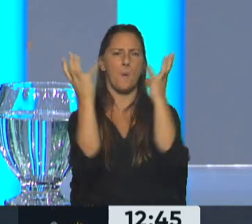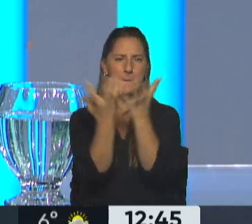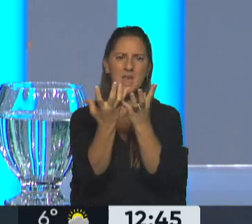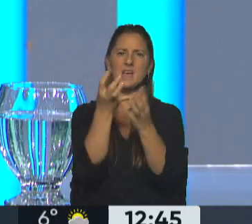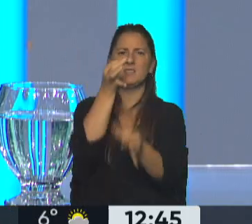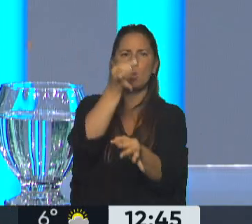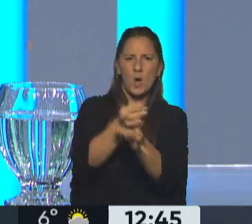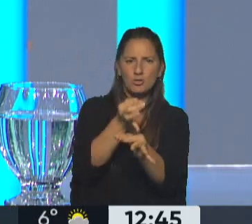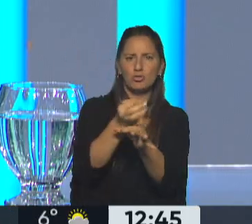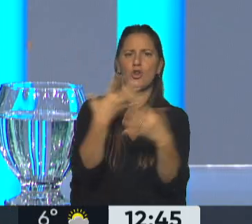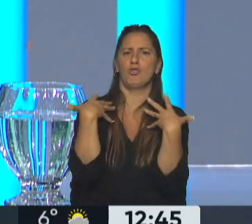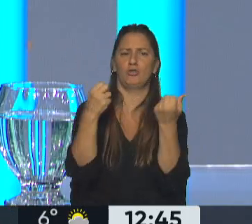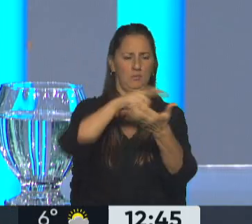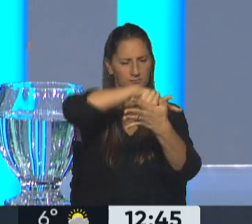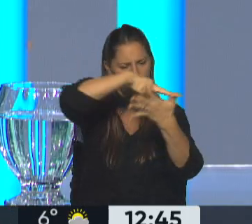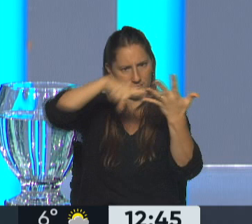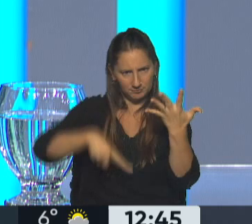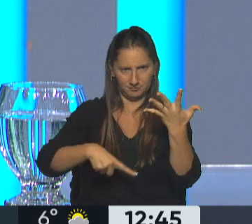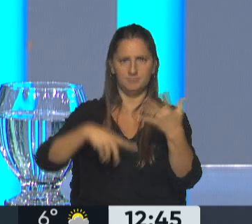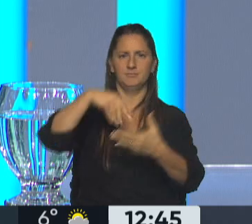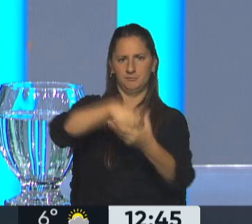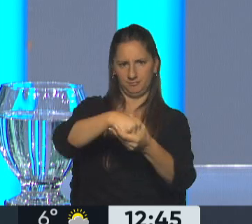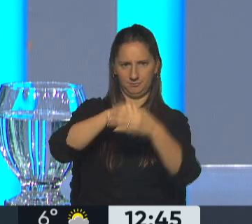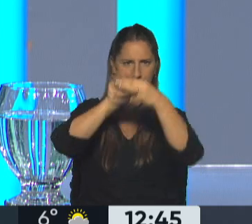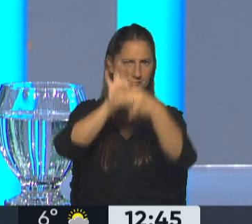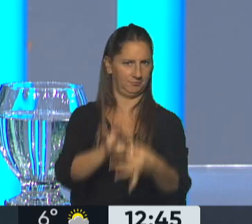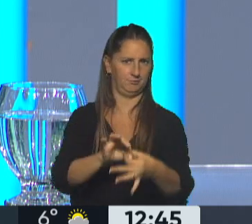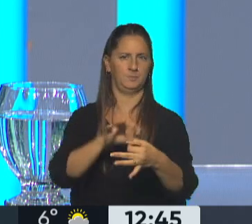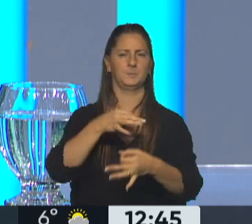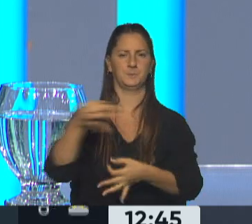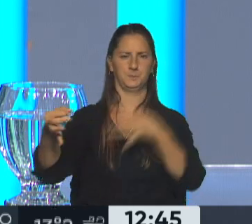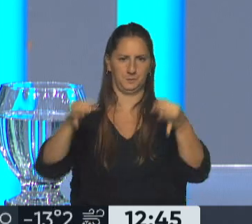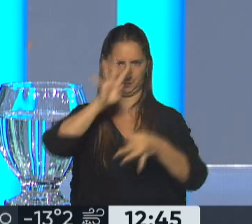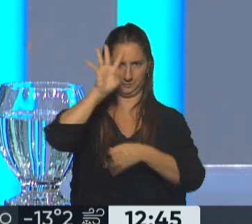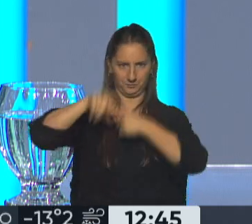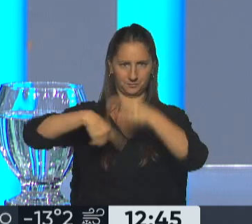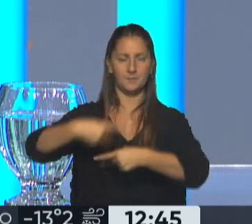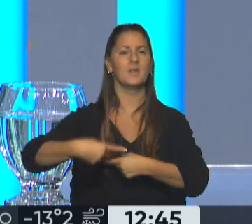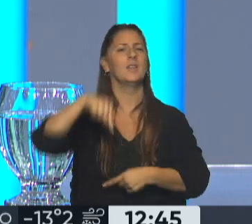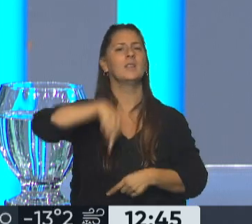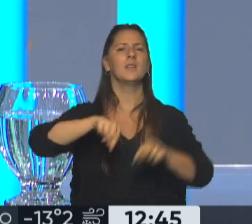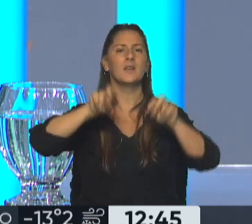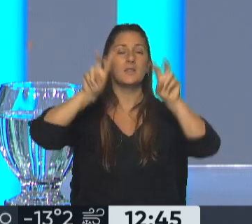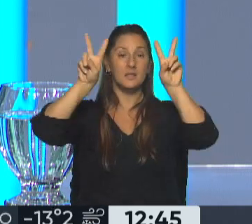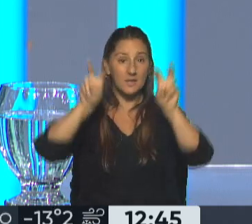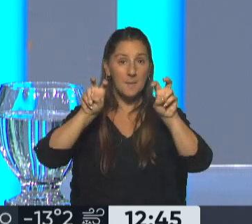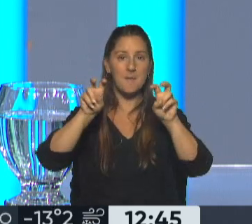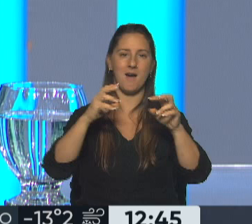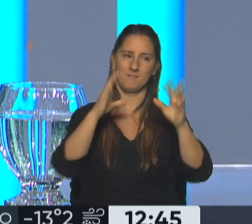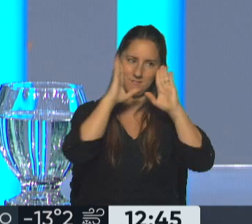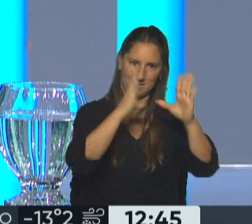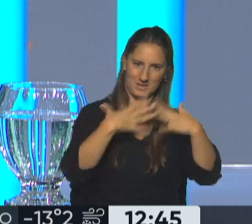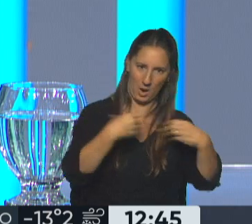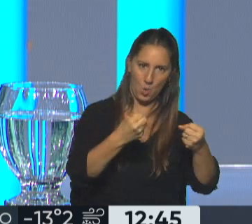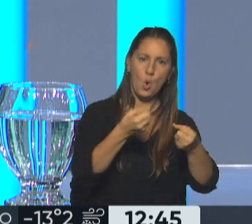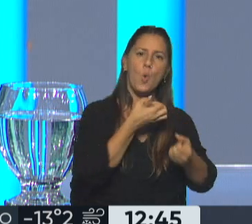la salud y los derechos humanos. Precisamente hoy empezaron con el tema de este año que tiene que ver con la salud. Pueblos